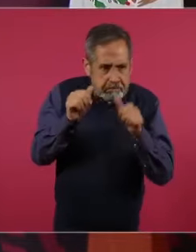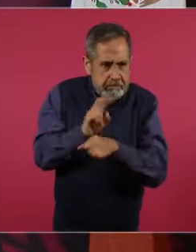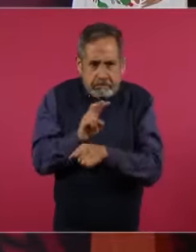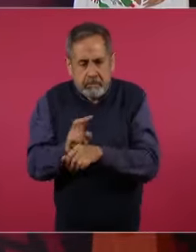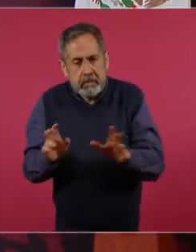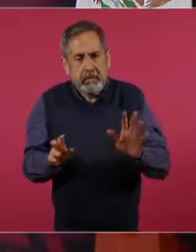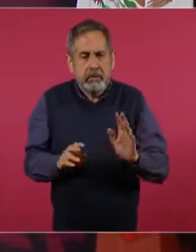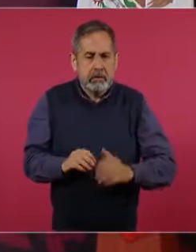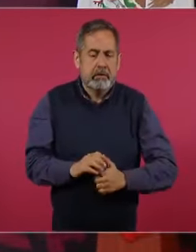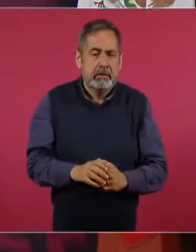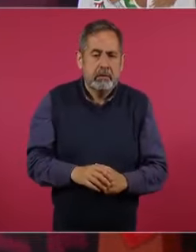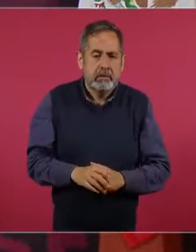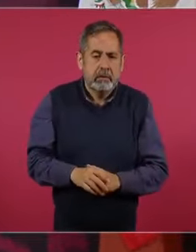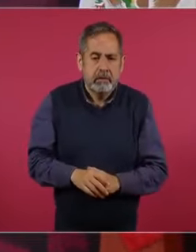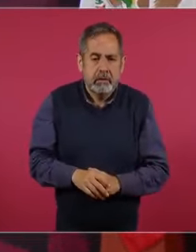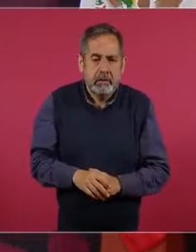que